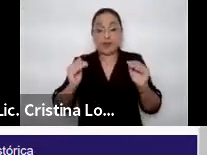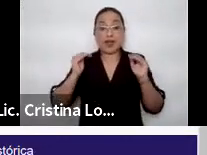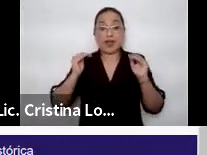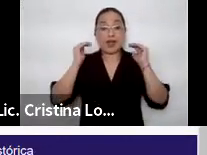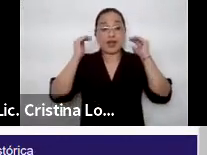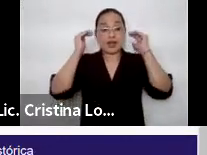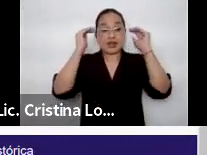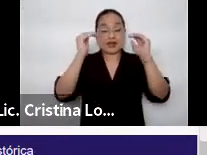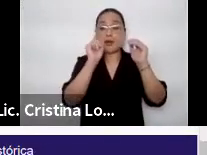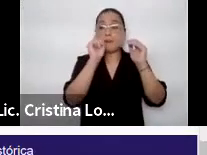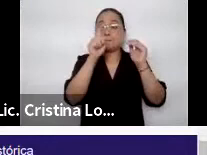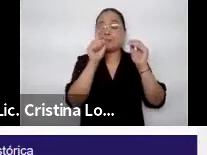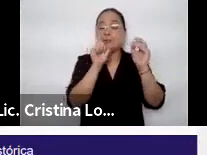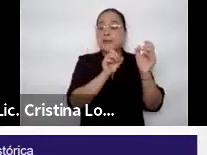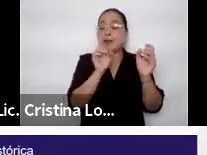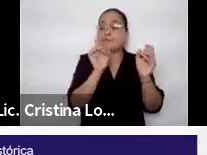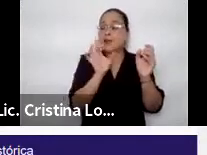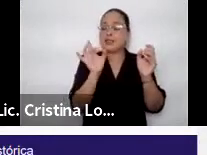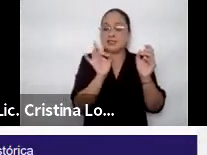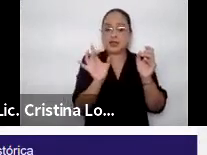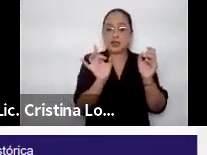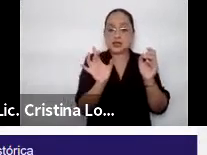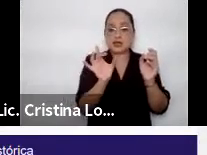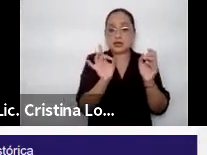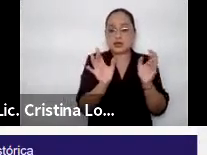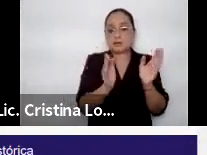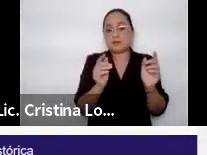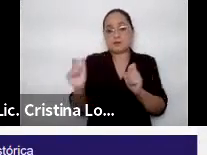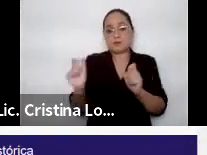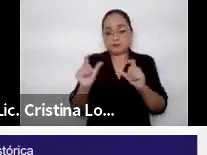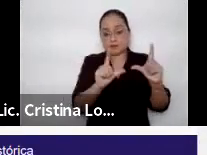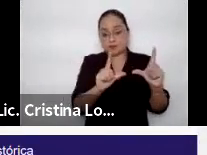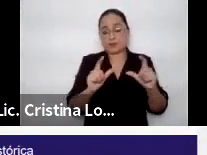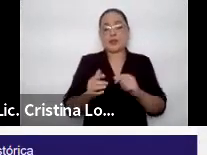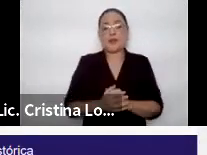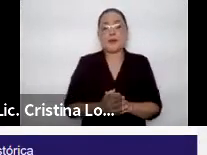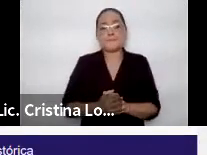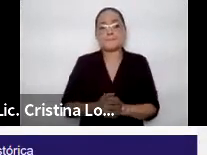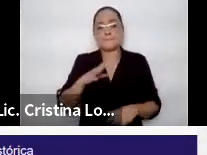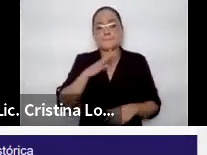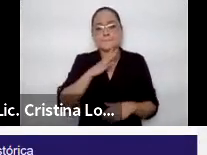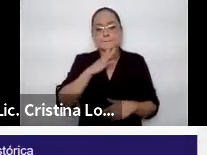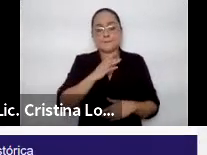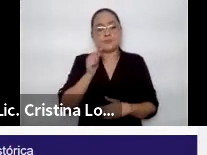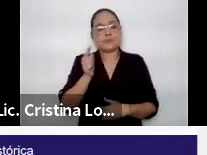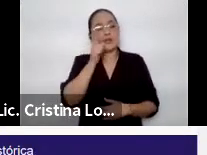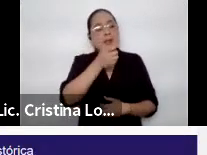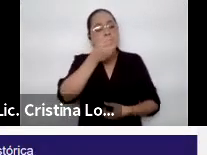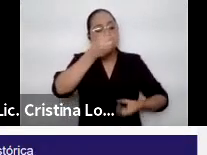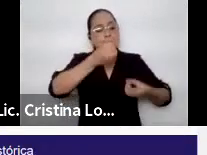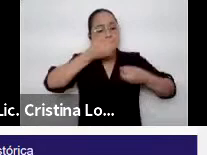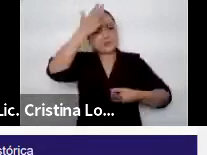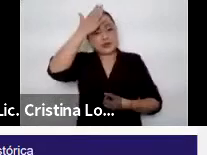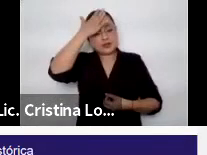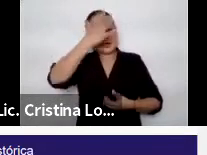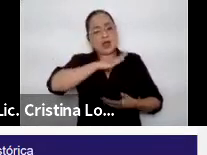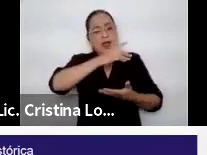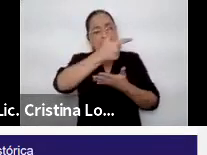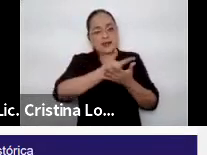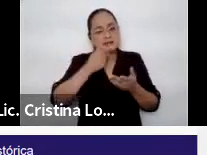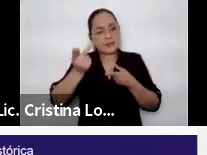vamos a la siguiente página, un cuestionario incluso que se le presenta en este caso a los ministros integrantes de la